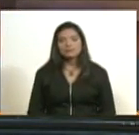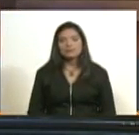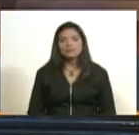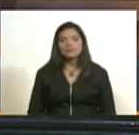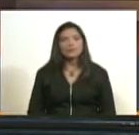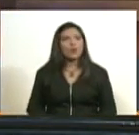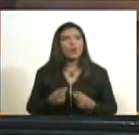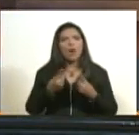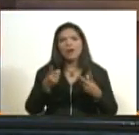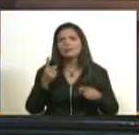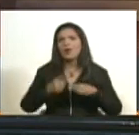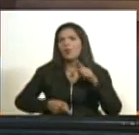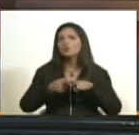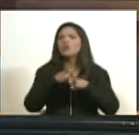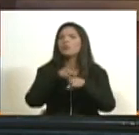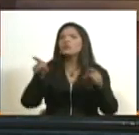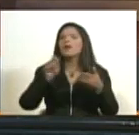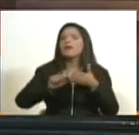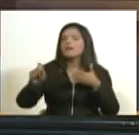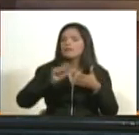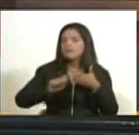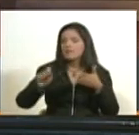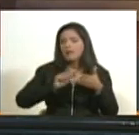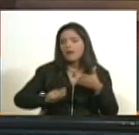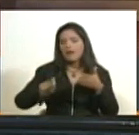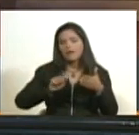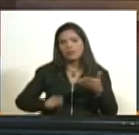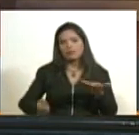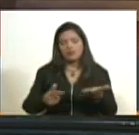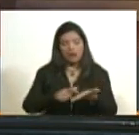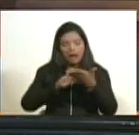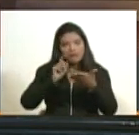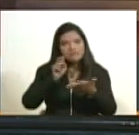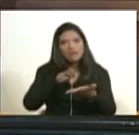¿Cuántas cosas ustedes no escribieron? ¿No vieron?